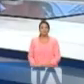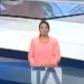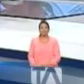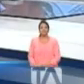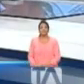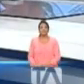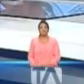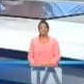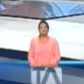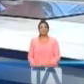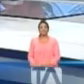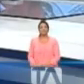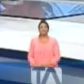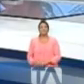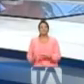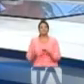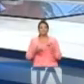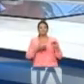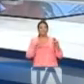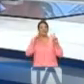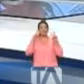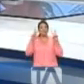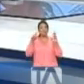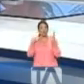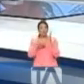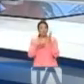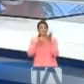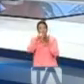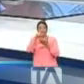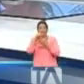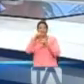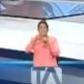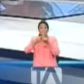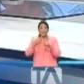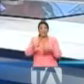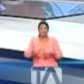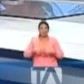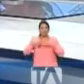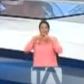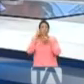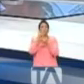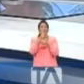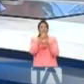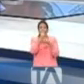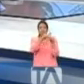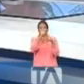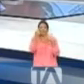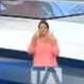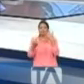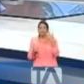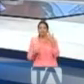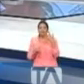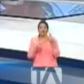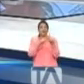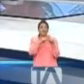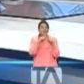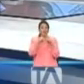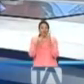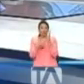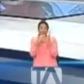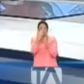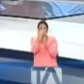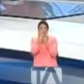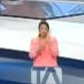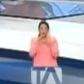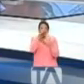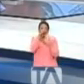La penúltima desgravación de las salvaguardias rige desde este mes. Entre los productos que se benefician del menor arancel